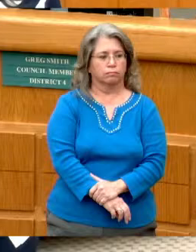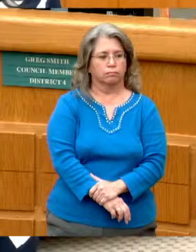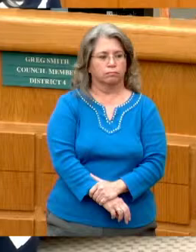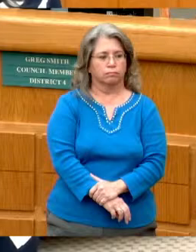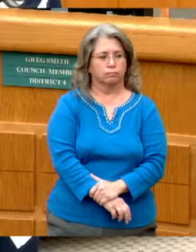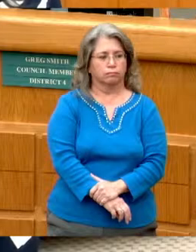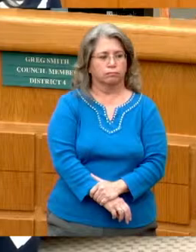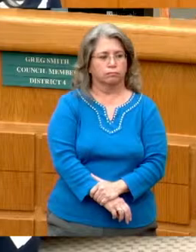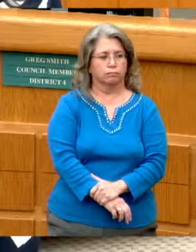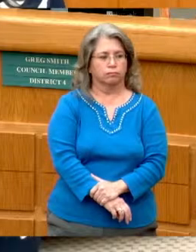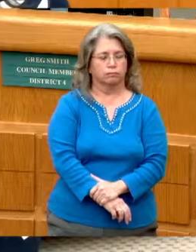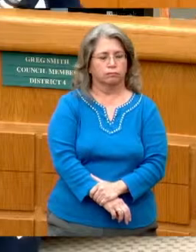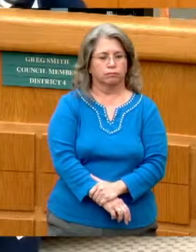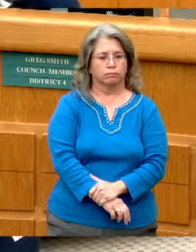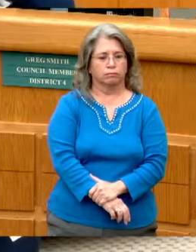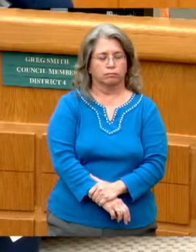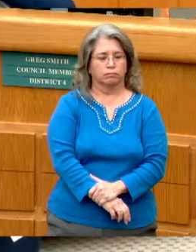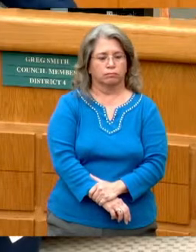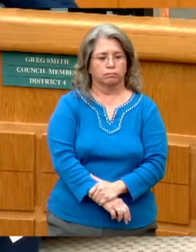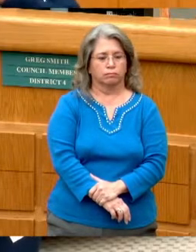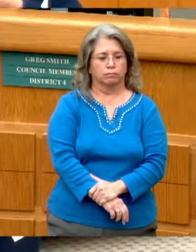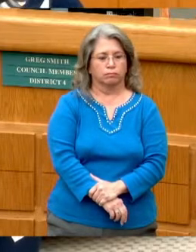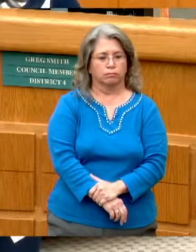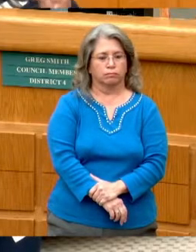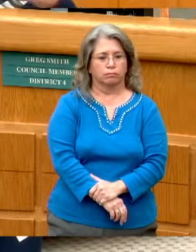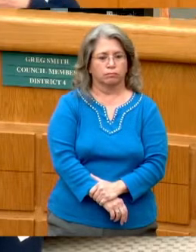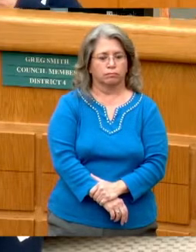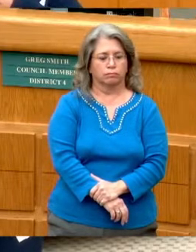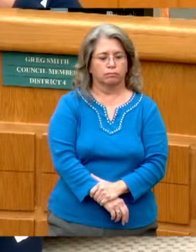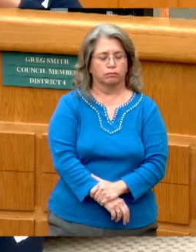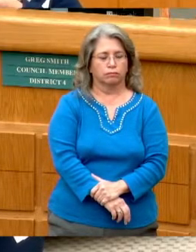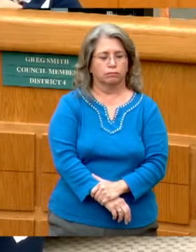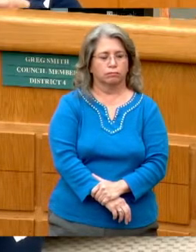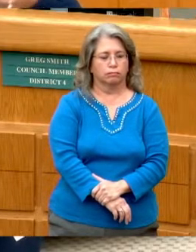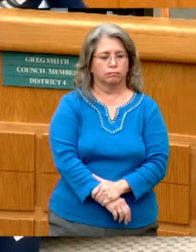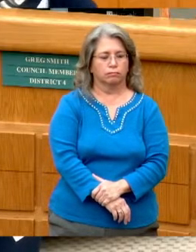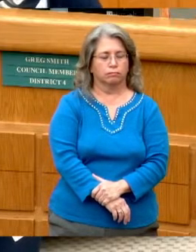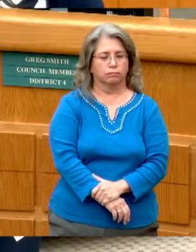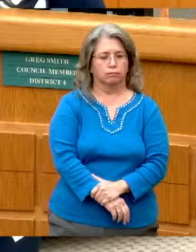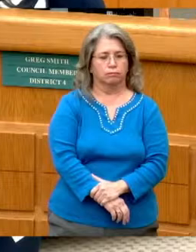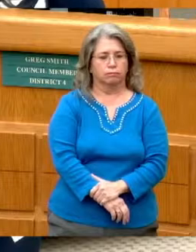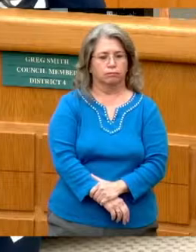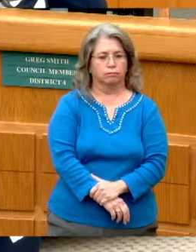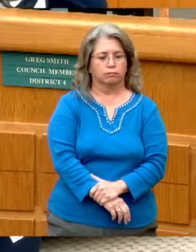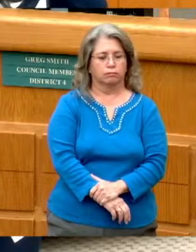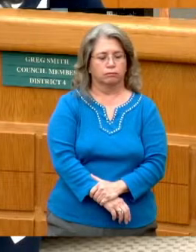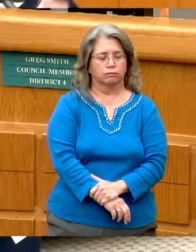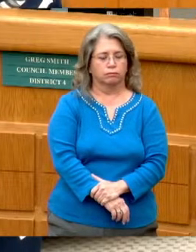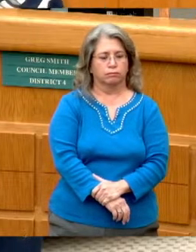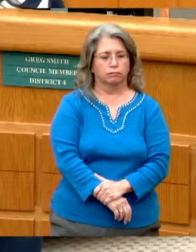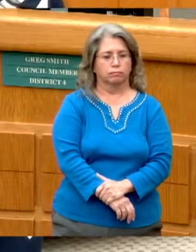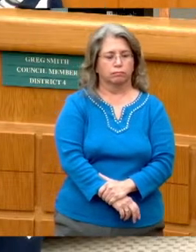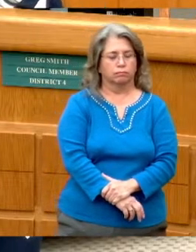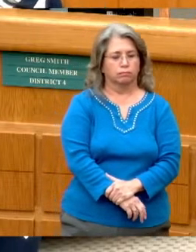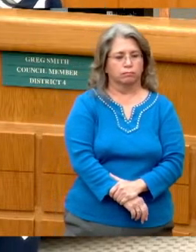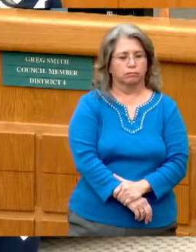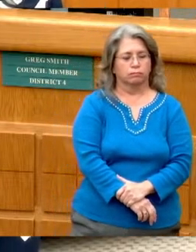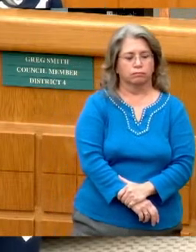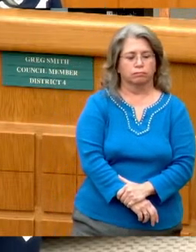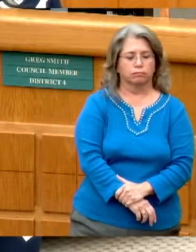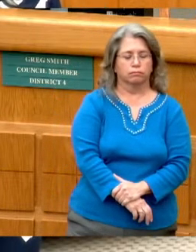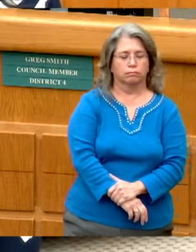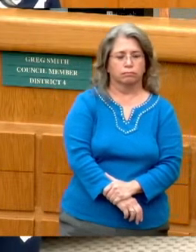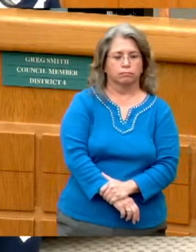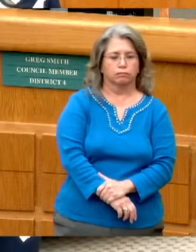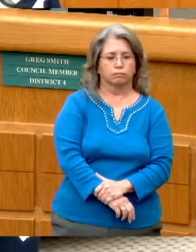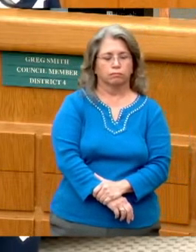Para esas personas, por favor, pedimos que usas el camino, el calle Terry Shamsie Boulevard y